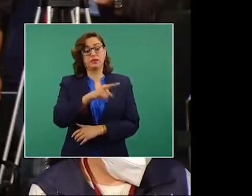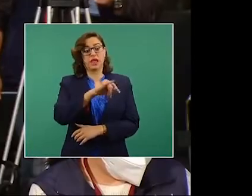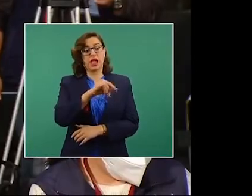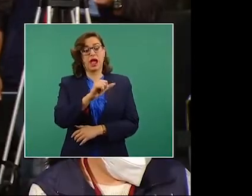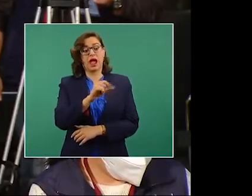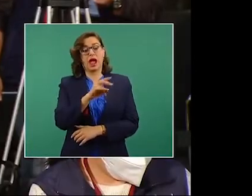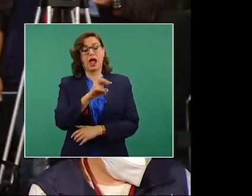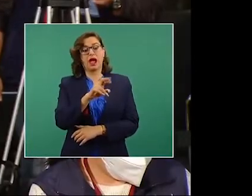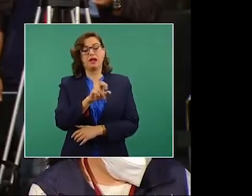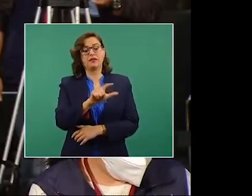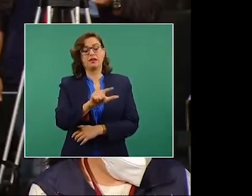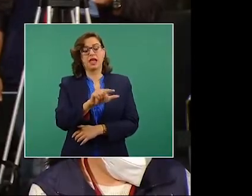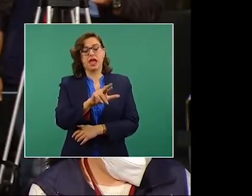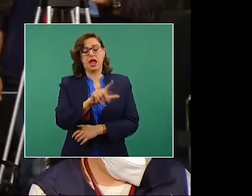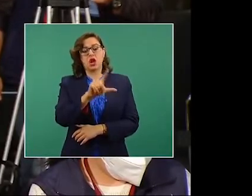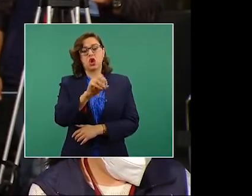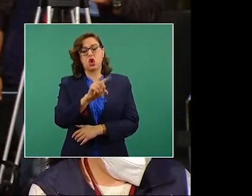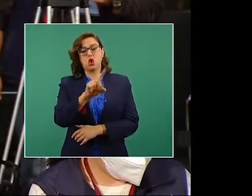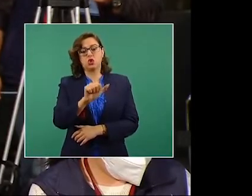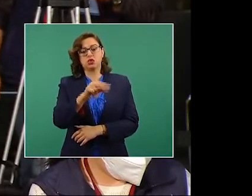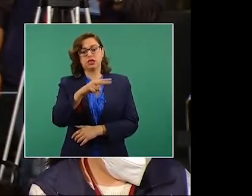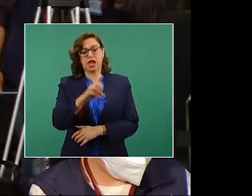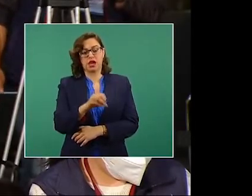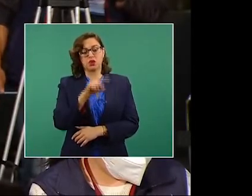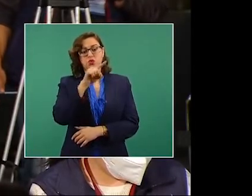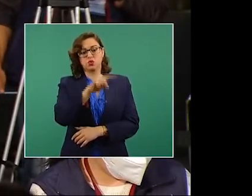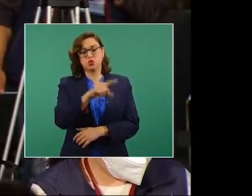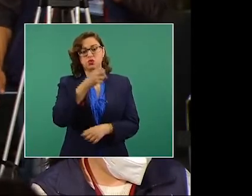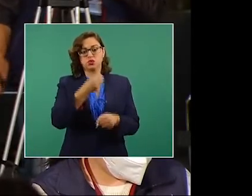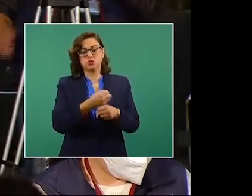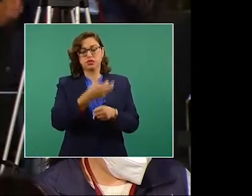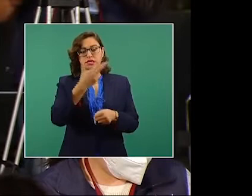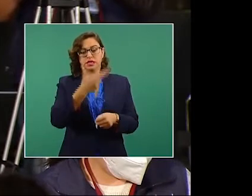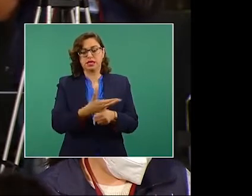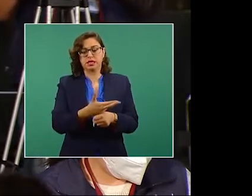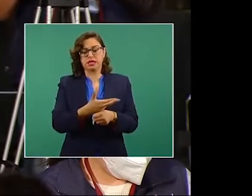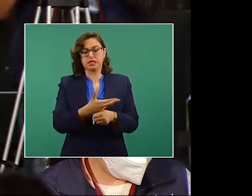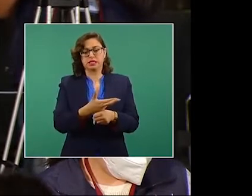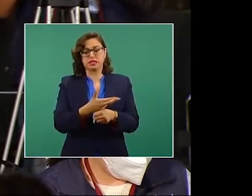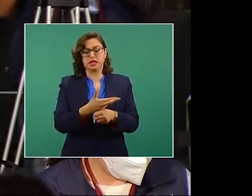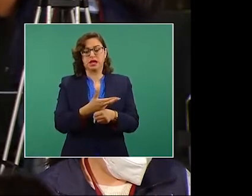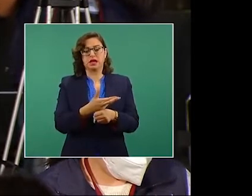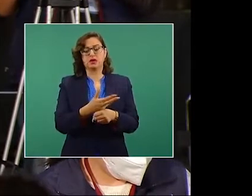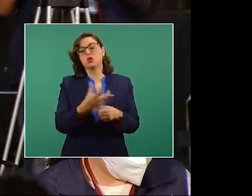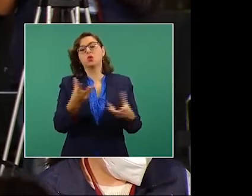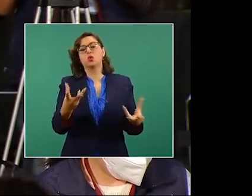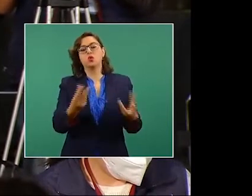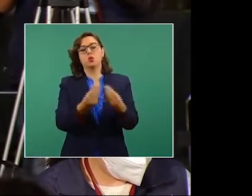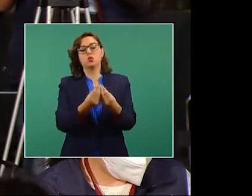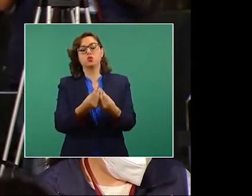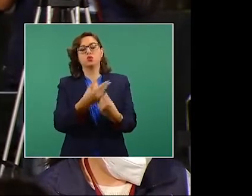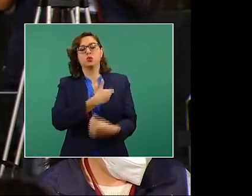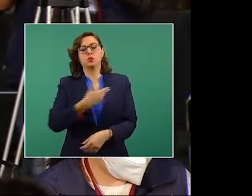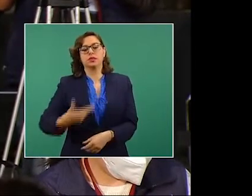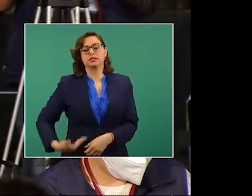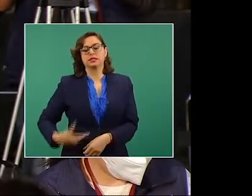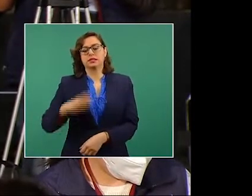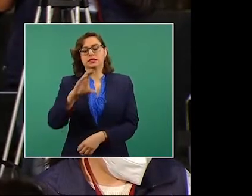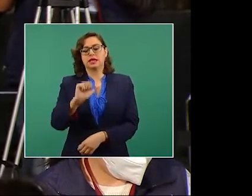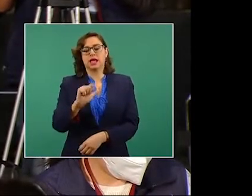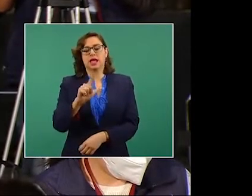Lozano Alarcón, que entonces era secretario del Trabajo de Felipe Calderón, y que también